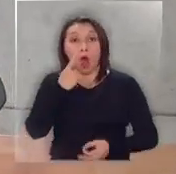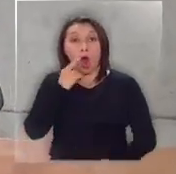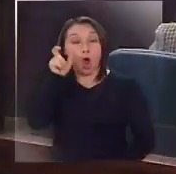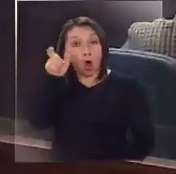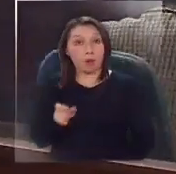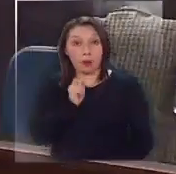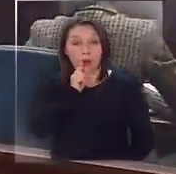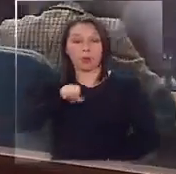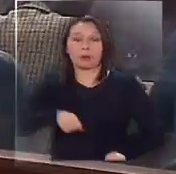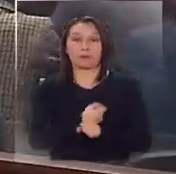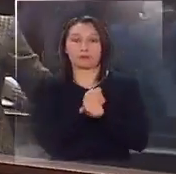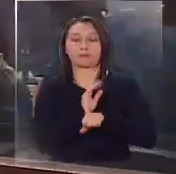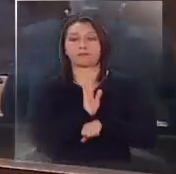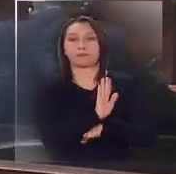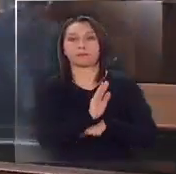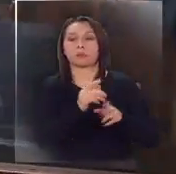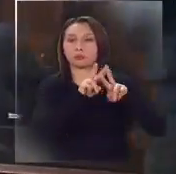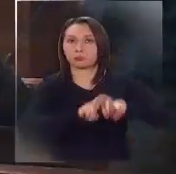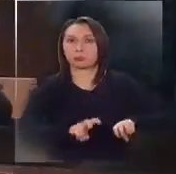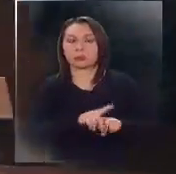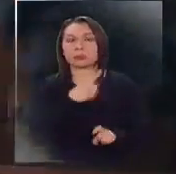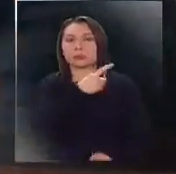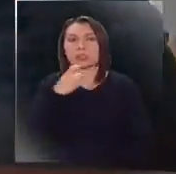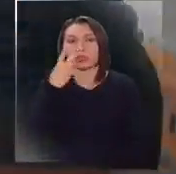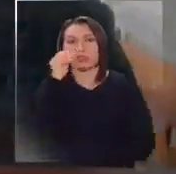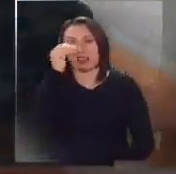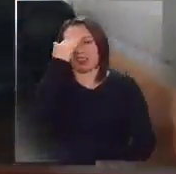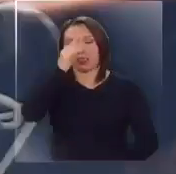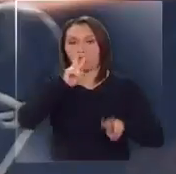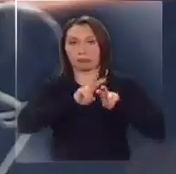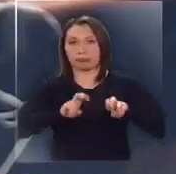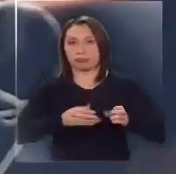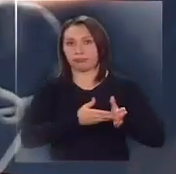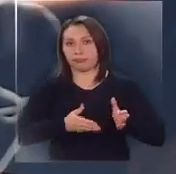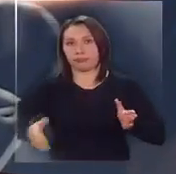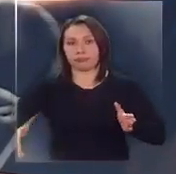acusado quedó en prisión preventiva por los 120 días que durará la investigación.